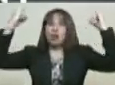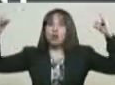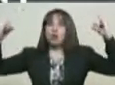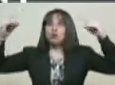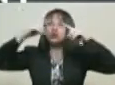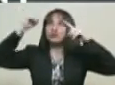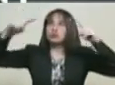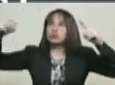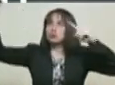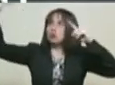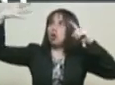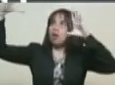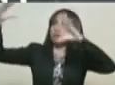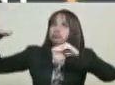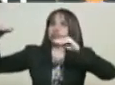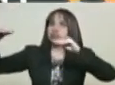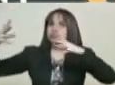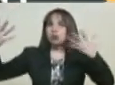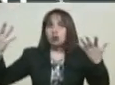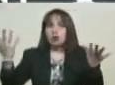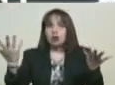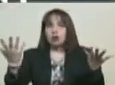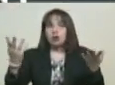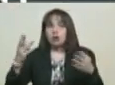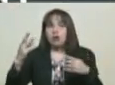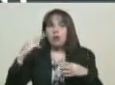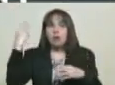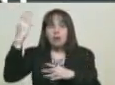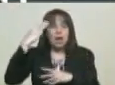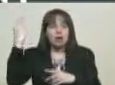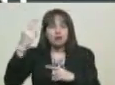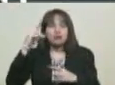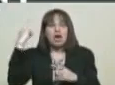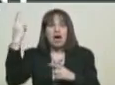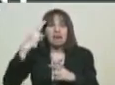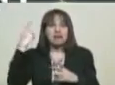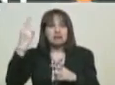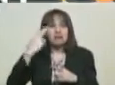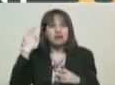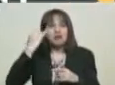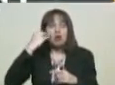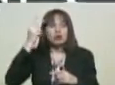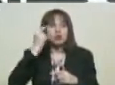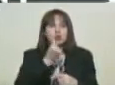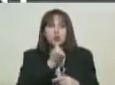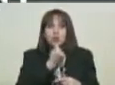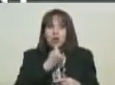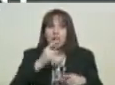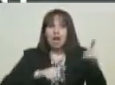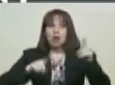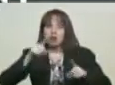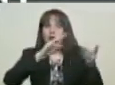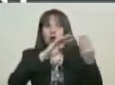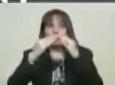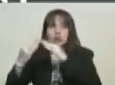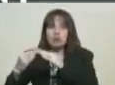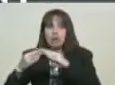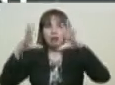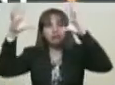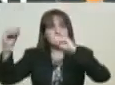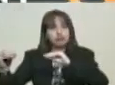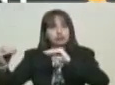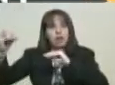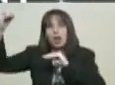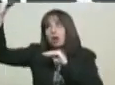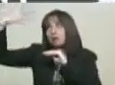de estos tres municipios, Baruta, Atillo y Sucre, y por eso en estos momentos algunas comunidades, algunos urbanismos se van a quedar sin luz para